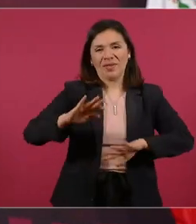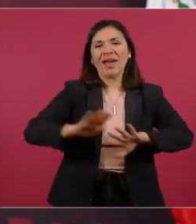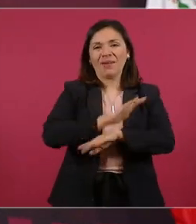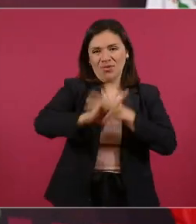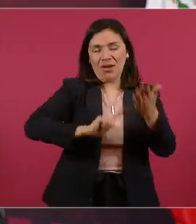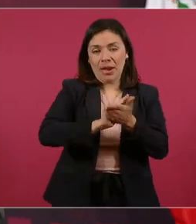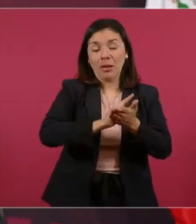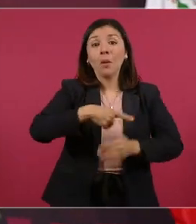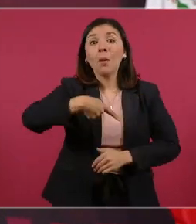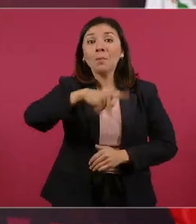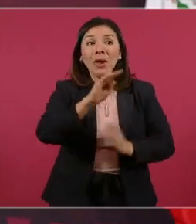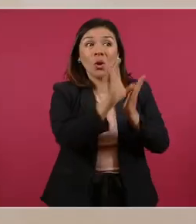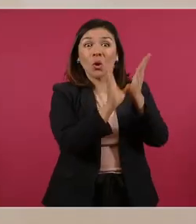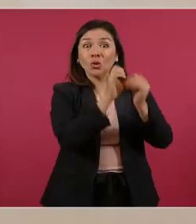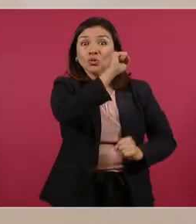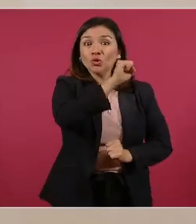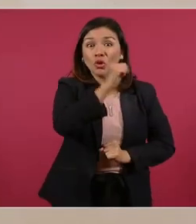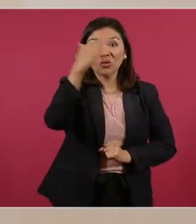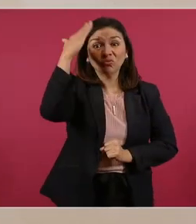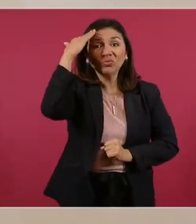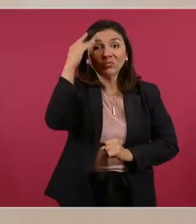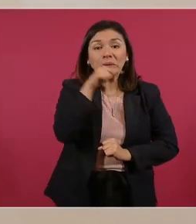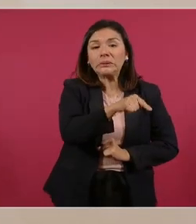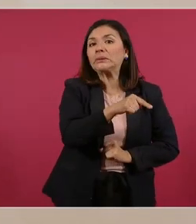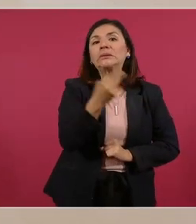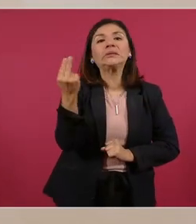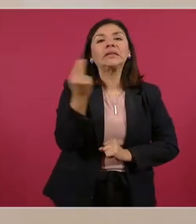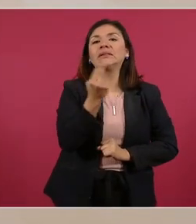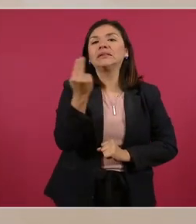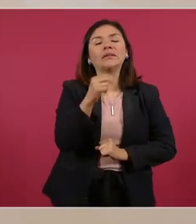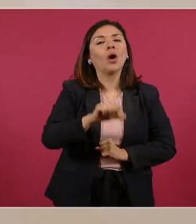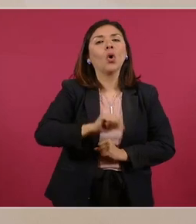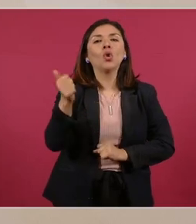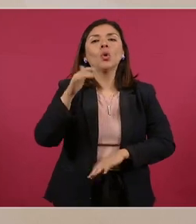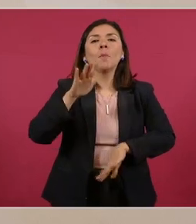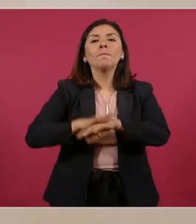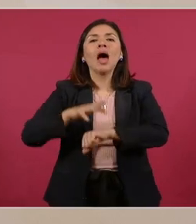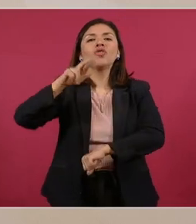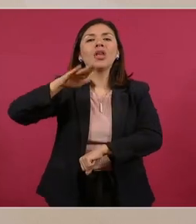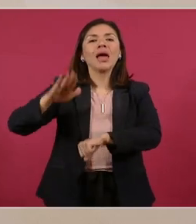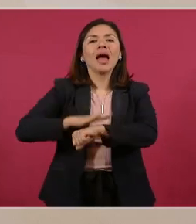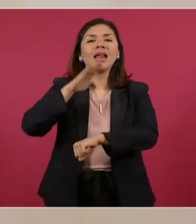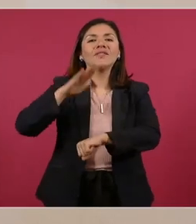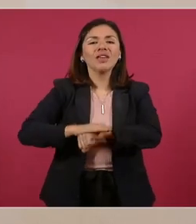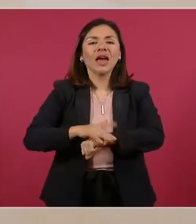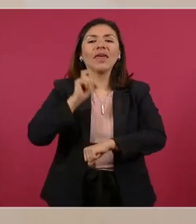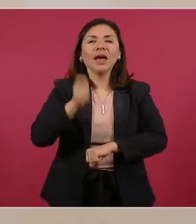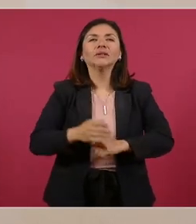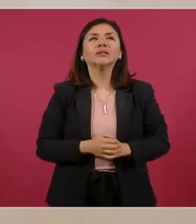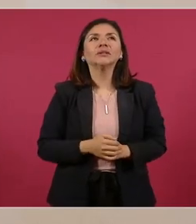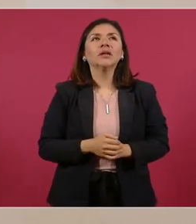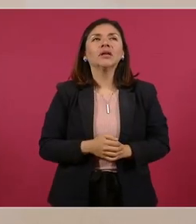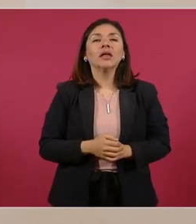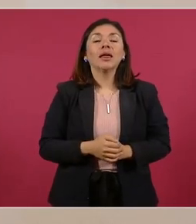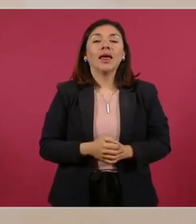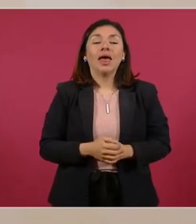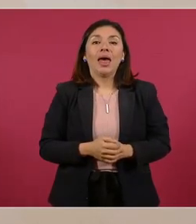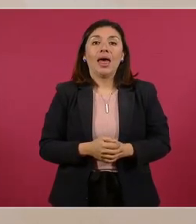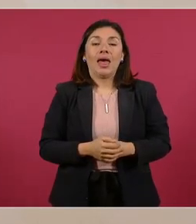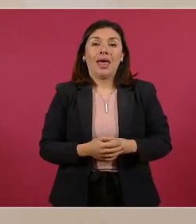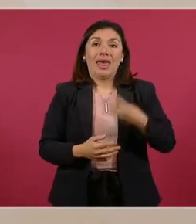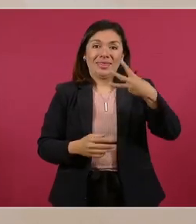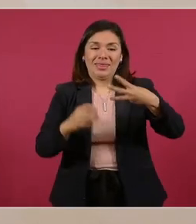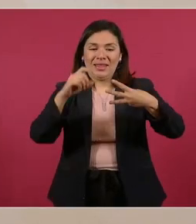Constitución se necesita lo que se llama mayoría calificada, son dos terceras partes de los